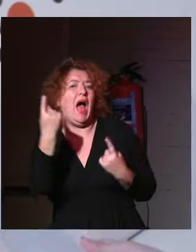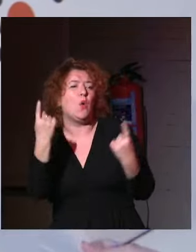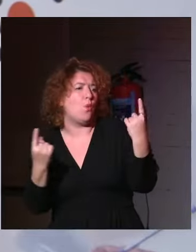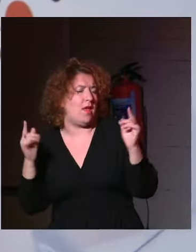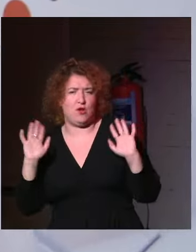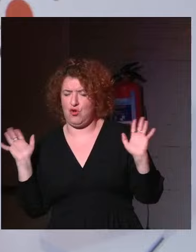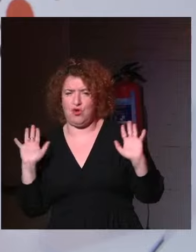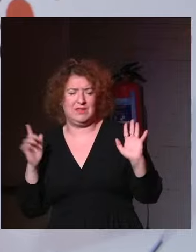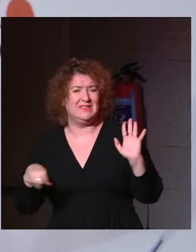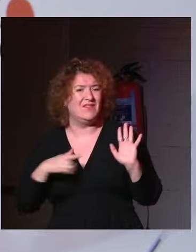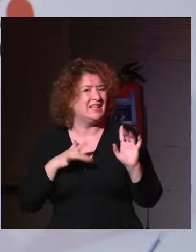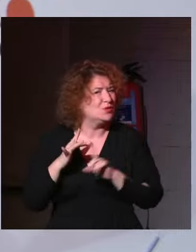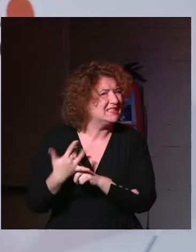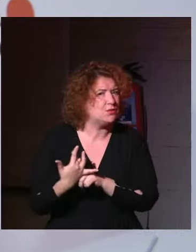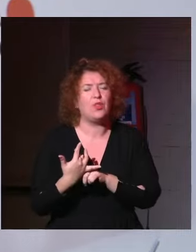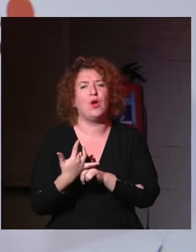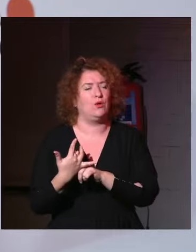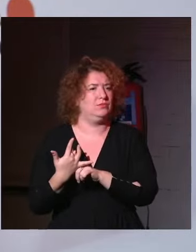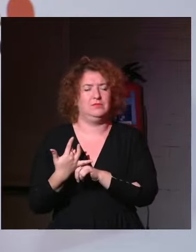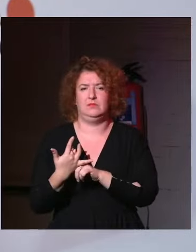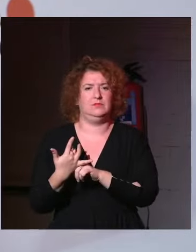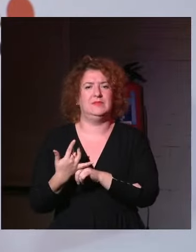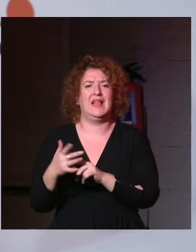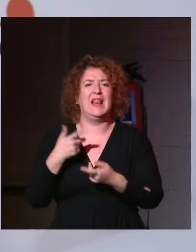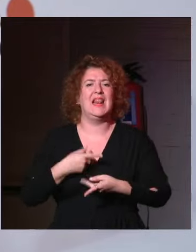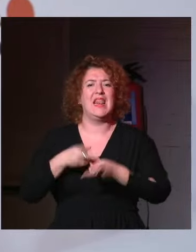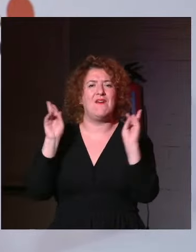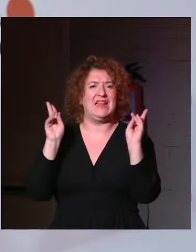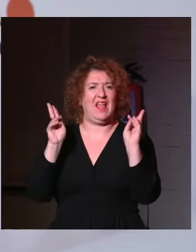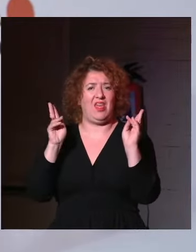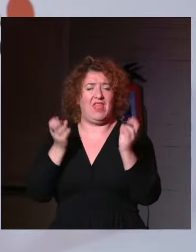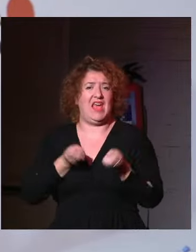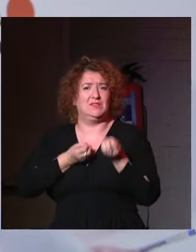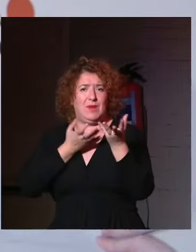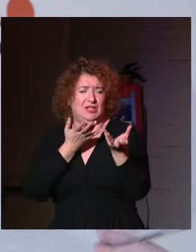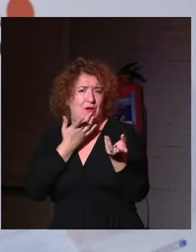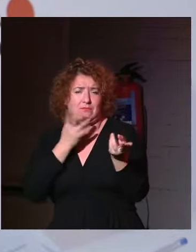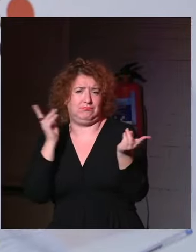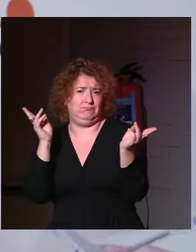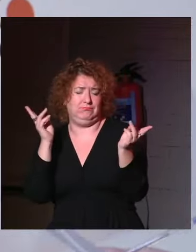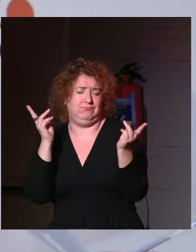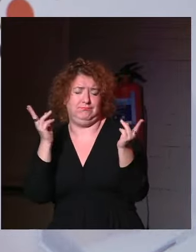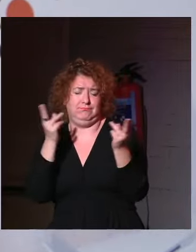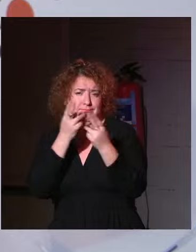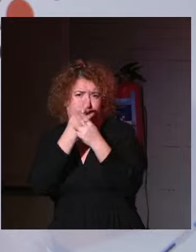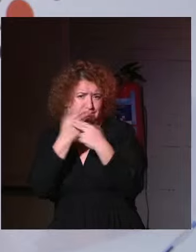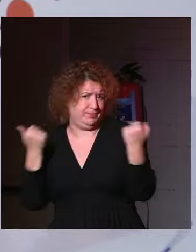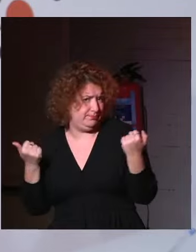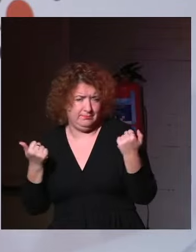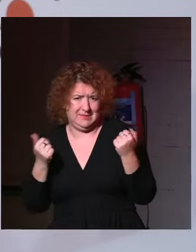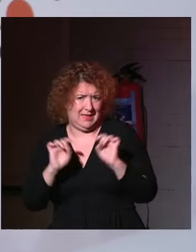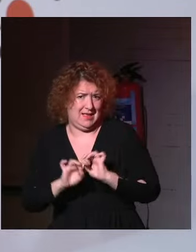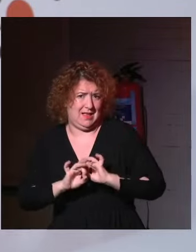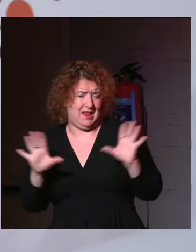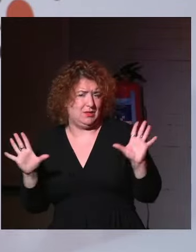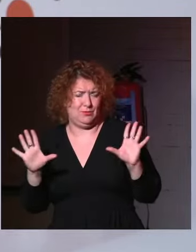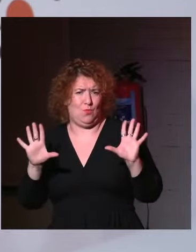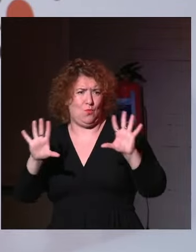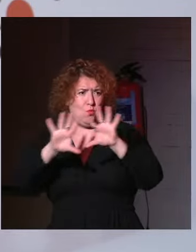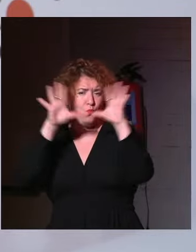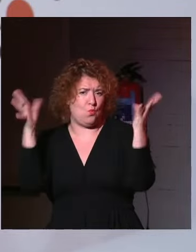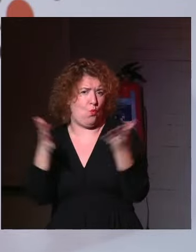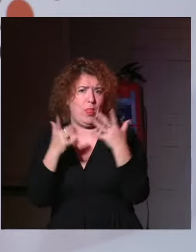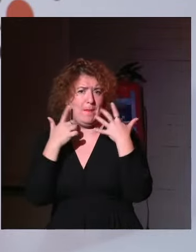que estamos frente a un cercenamiento de la libertad de expresión en un contexto mundial en el que